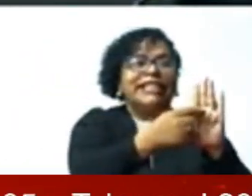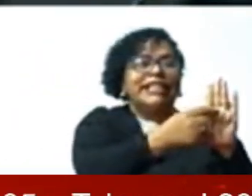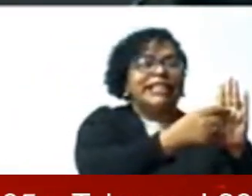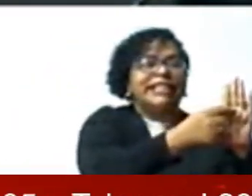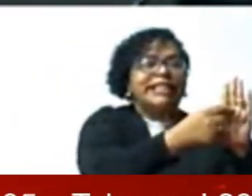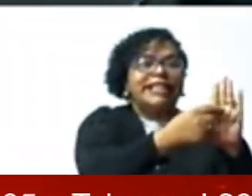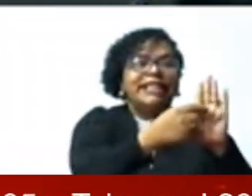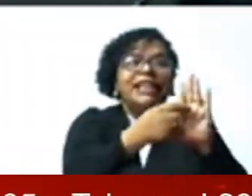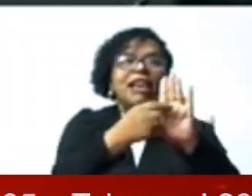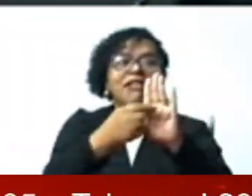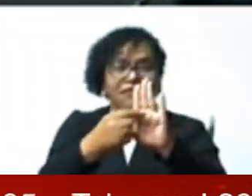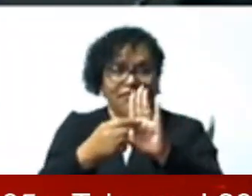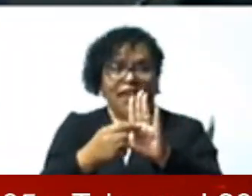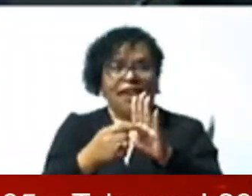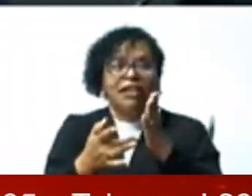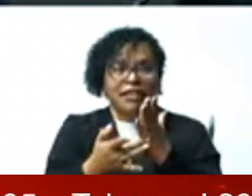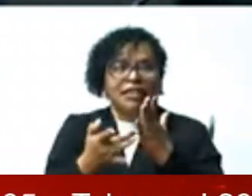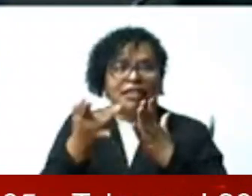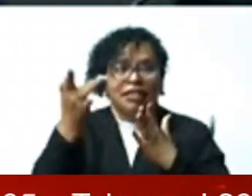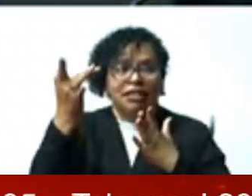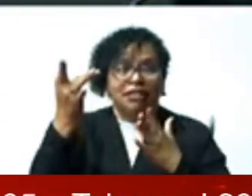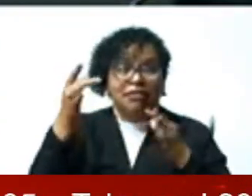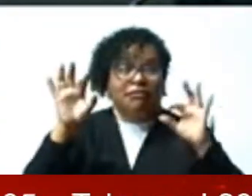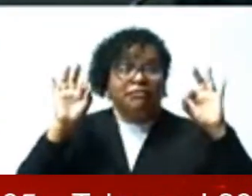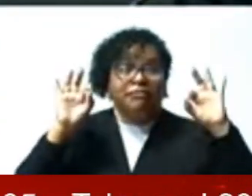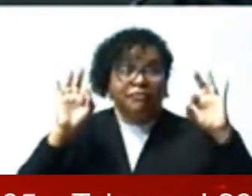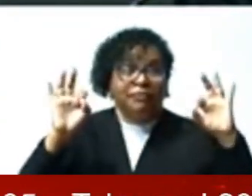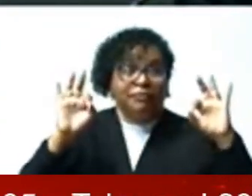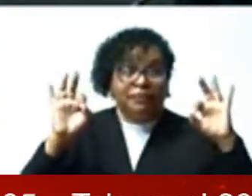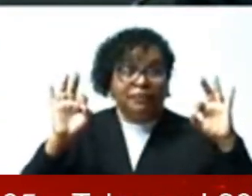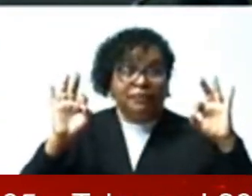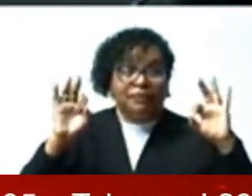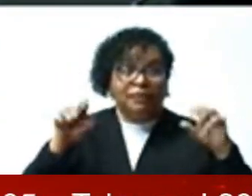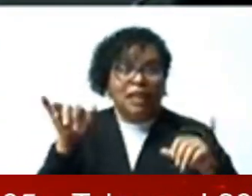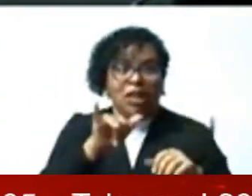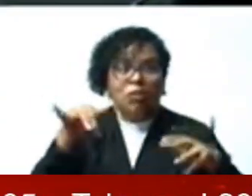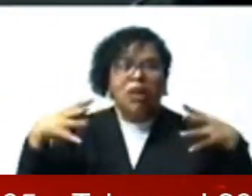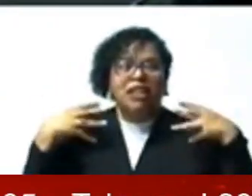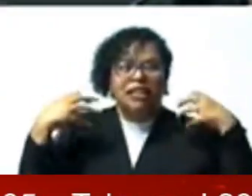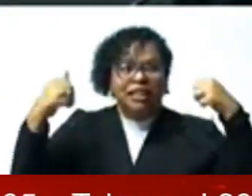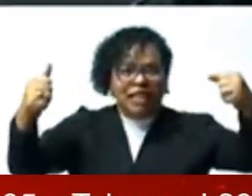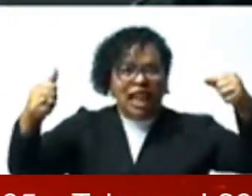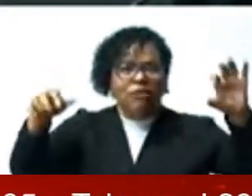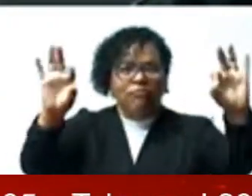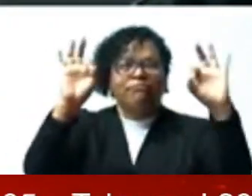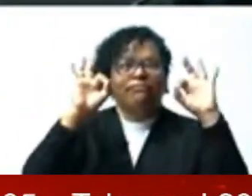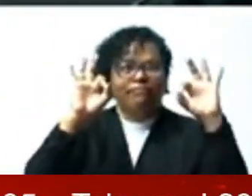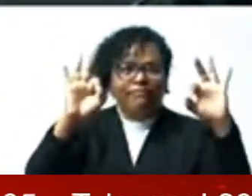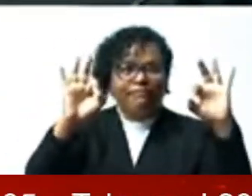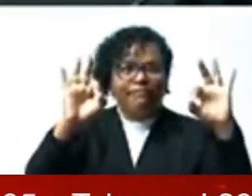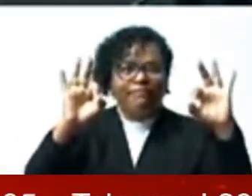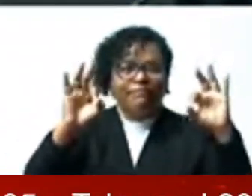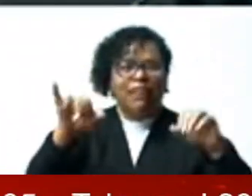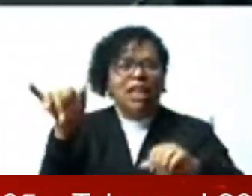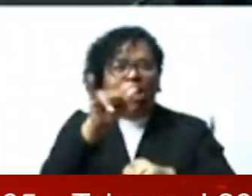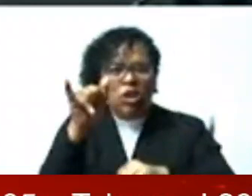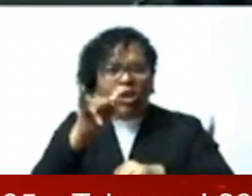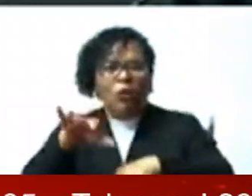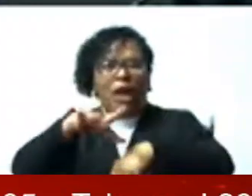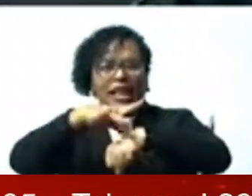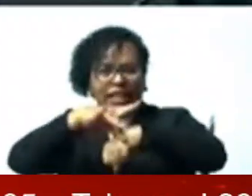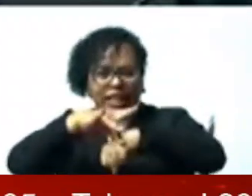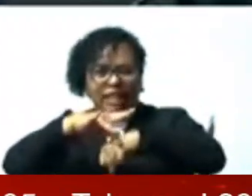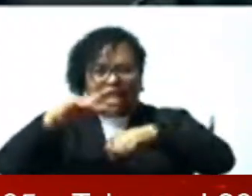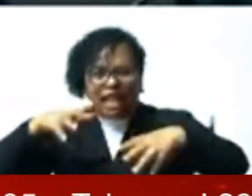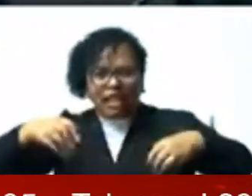educativa. Ahí está la revolución de la salud. Ahí está la revolución del campo. Ahí está